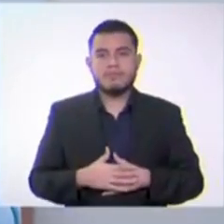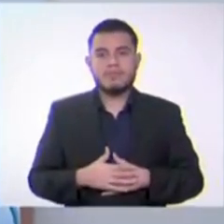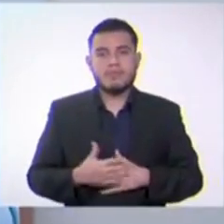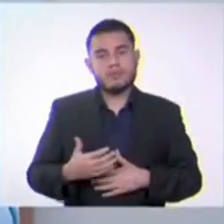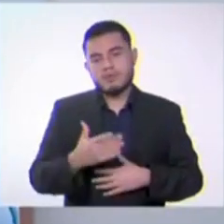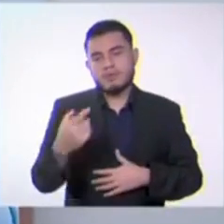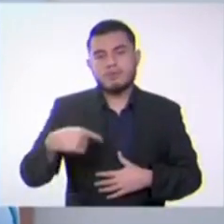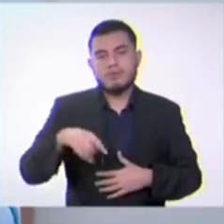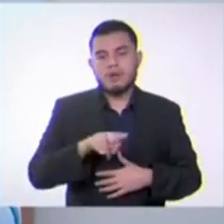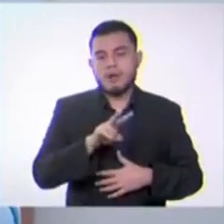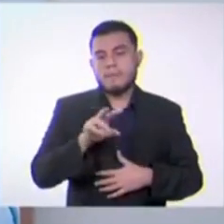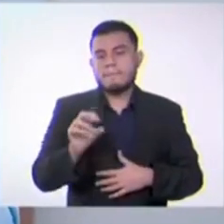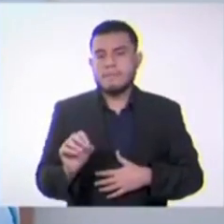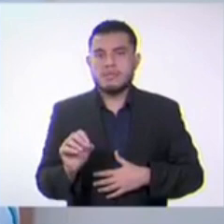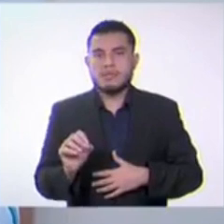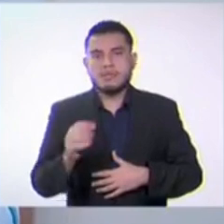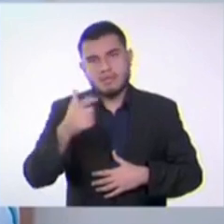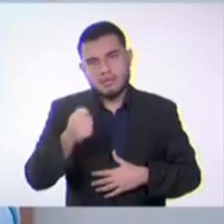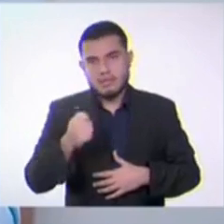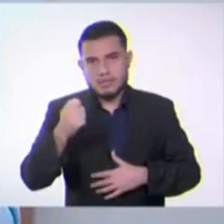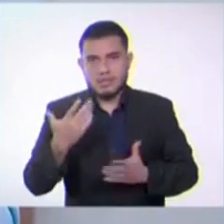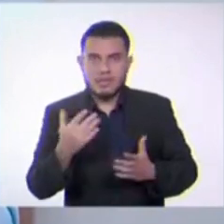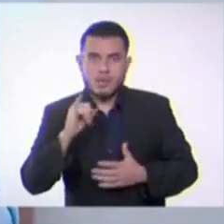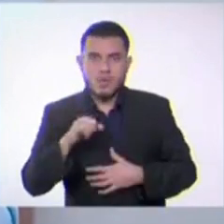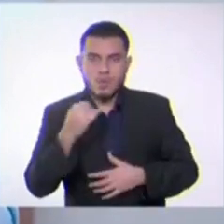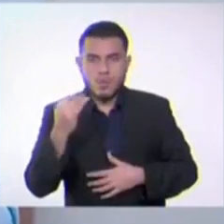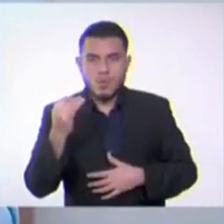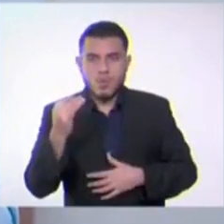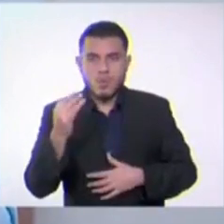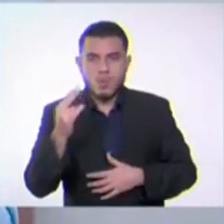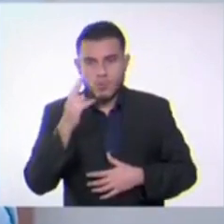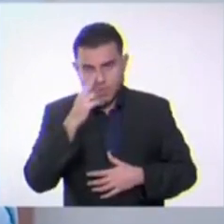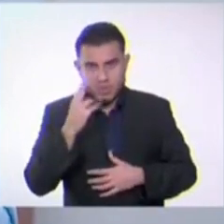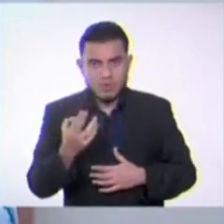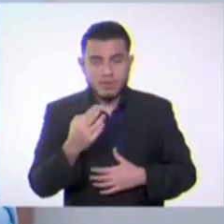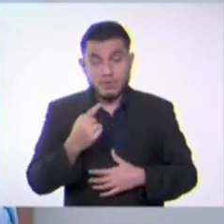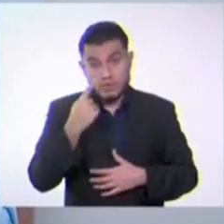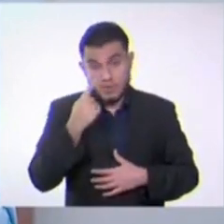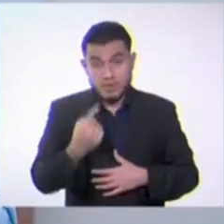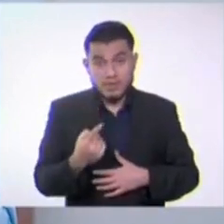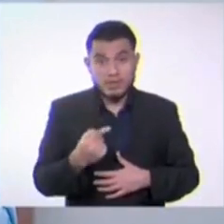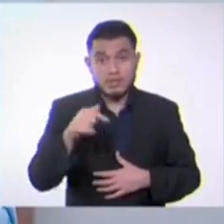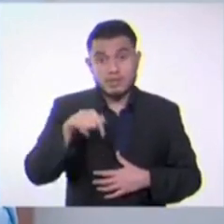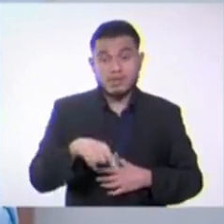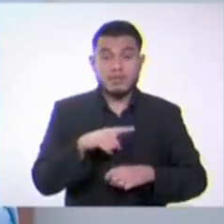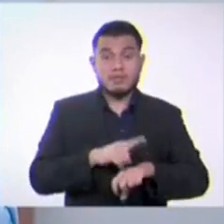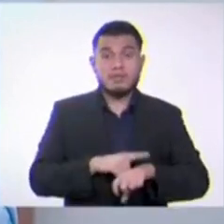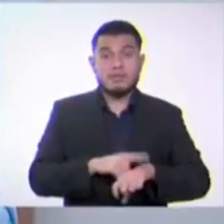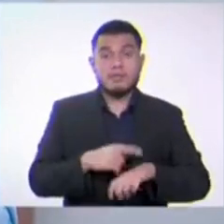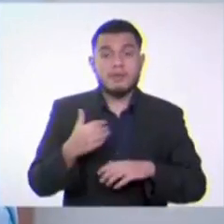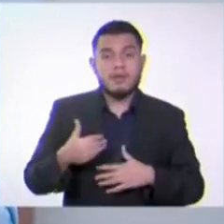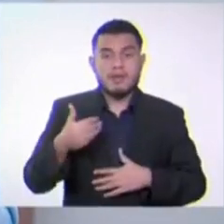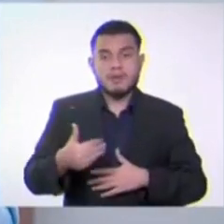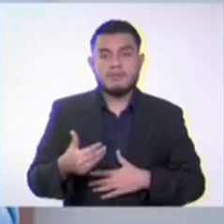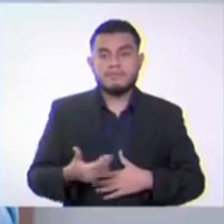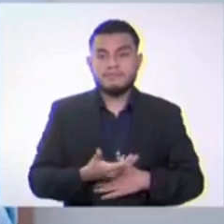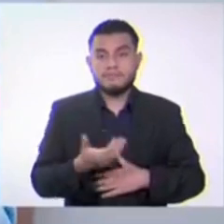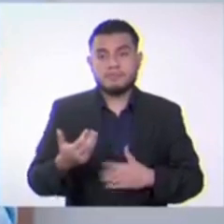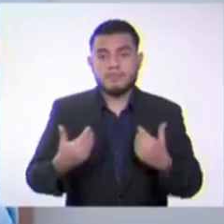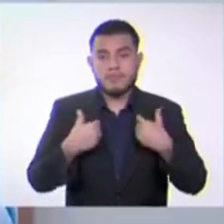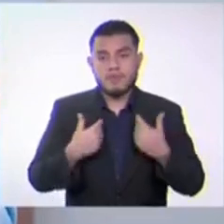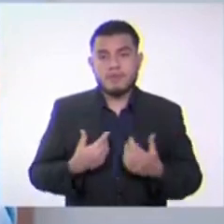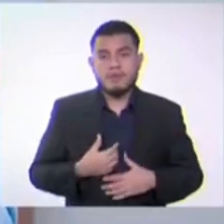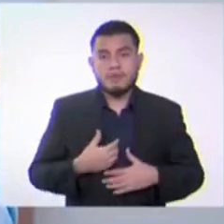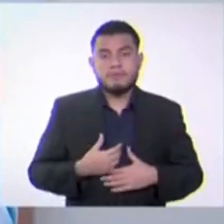20 de junio, si vamos avanzando en el tiempo, notarás que por estas épocas del año tenemos